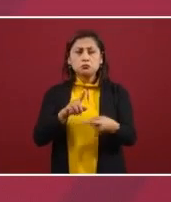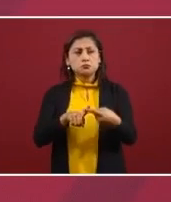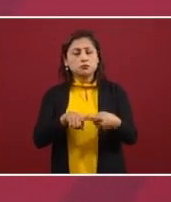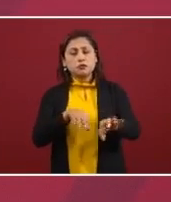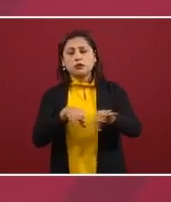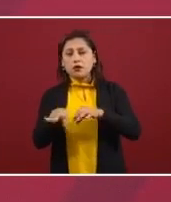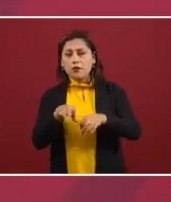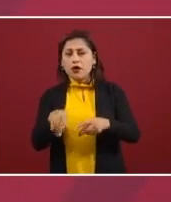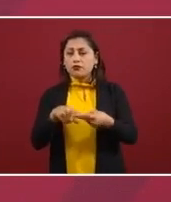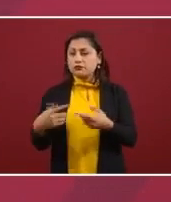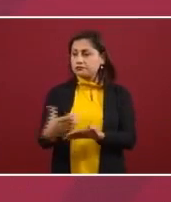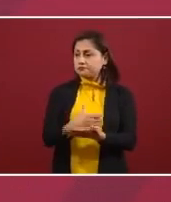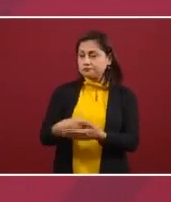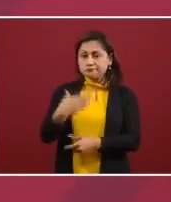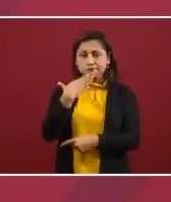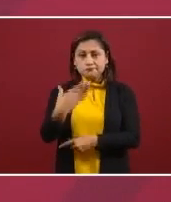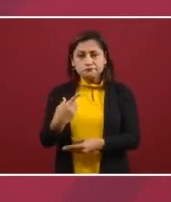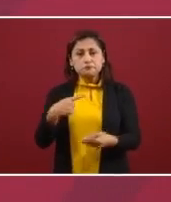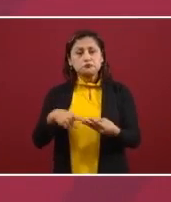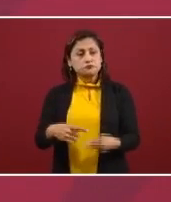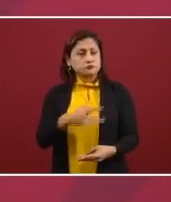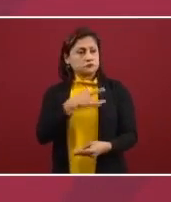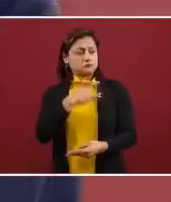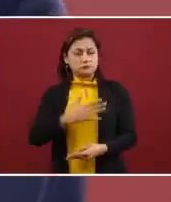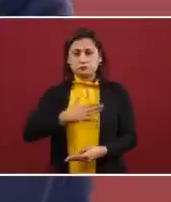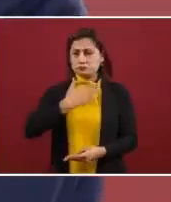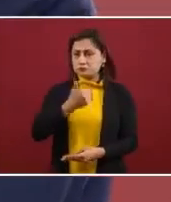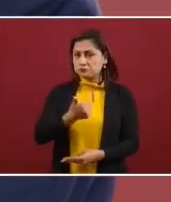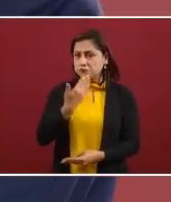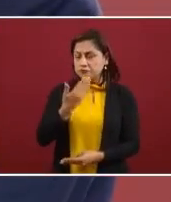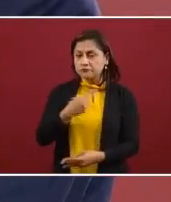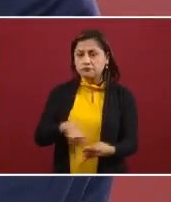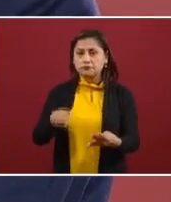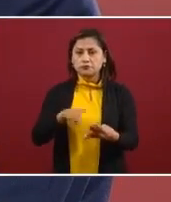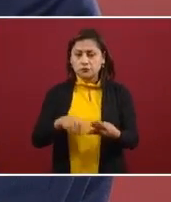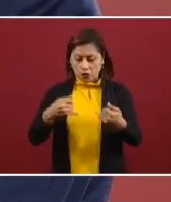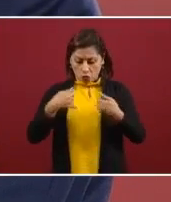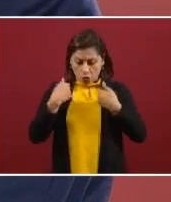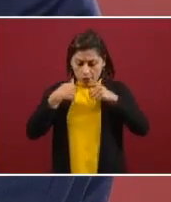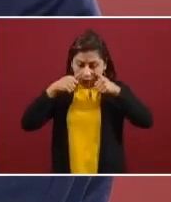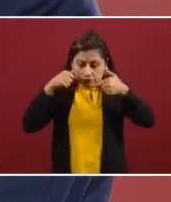buenos ingresos, que haya bienestar, que se atienda a los jóvenes